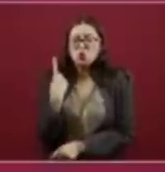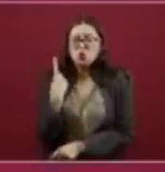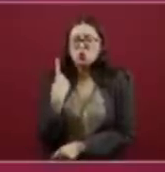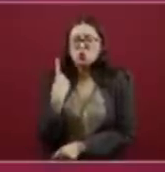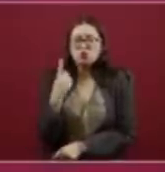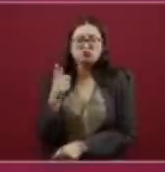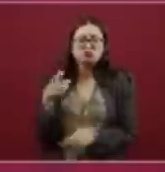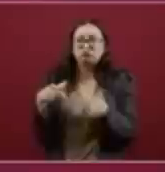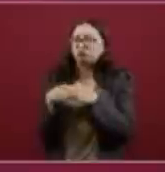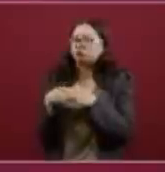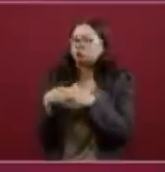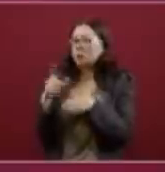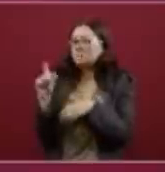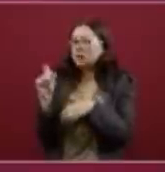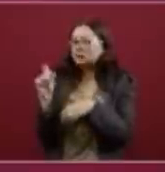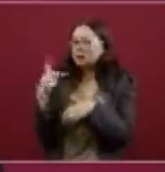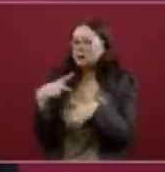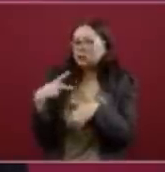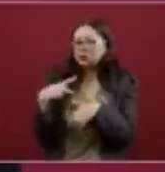20,